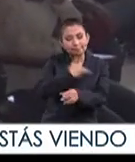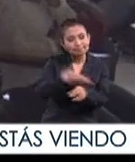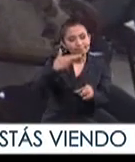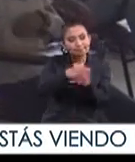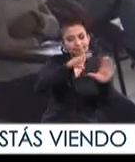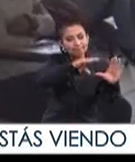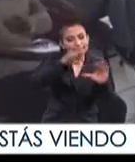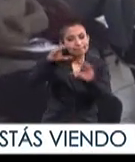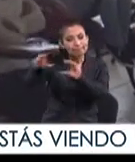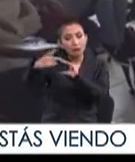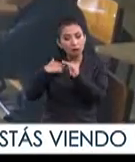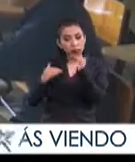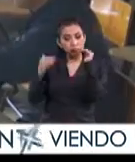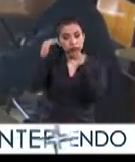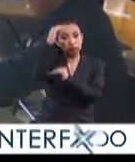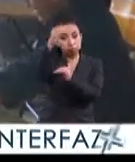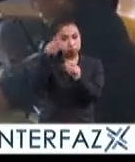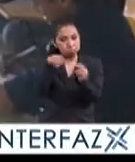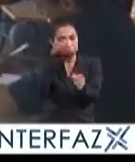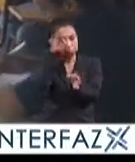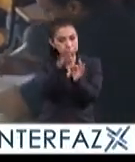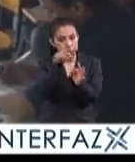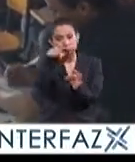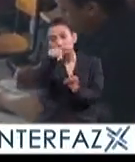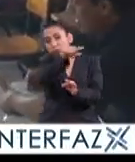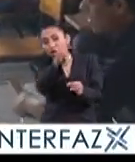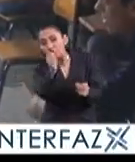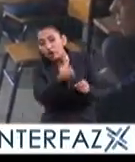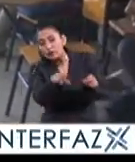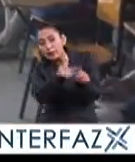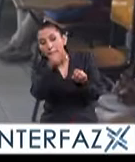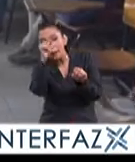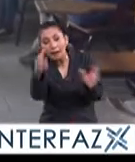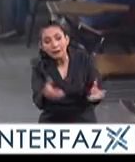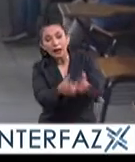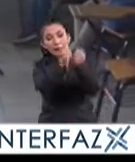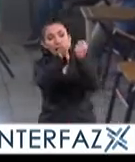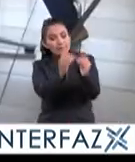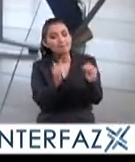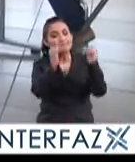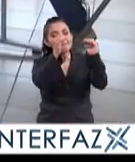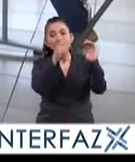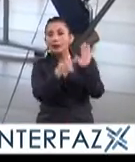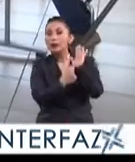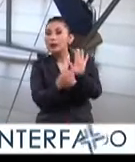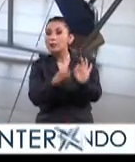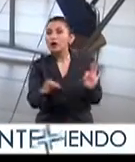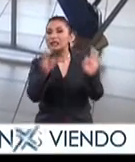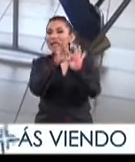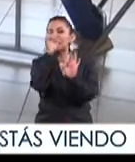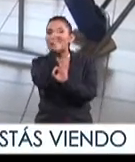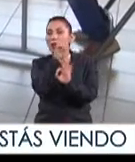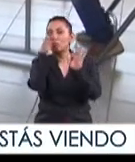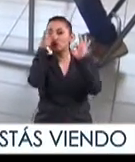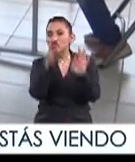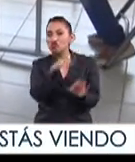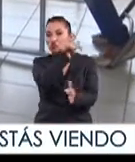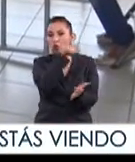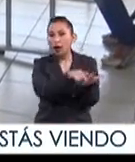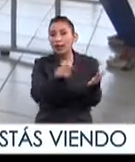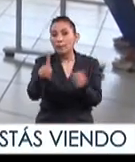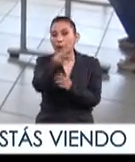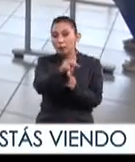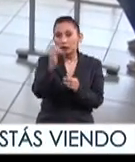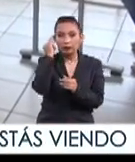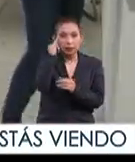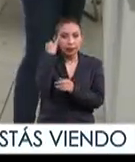procesos formativos con alto grado de pertinencia social, para recuperar y resaltar la importancia de las lenguas originarias y los